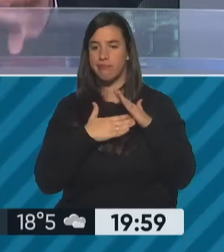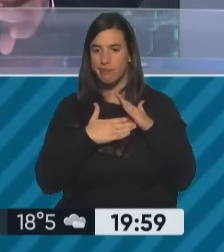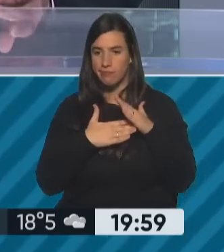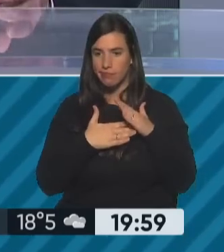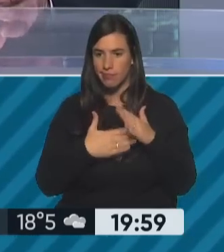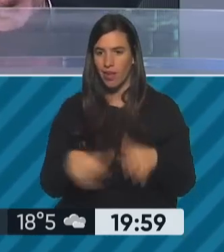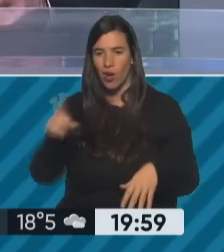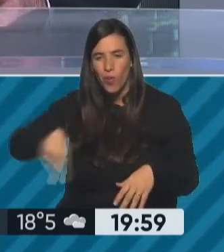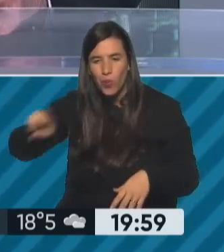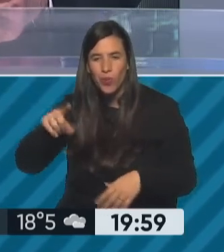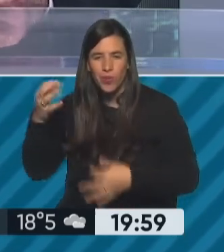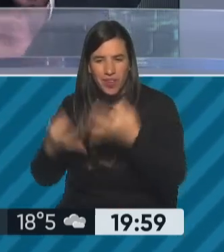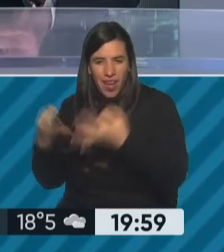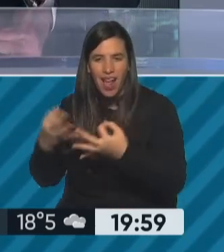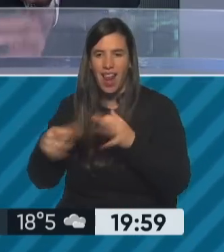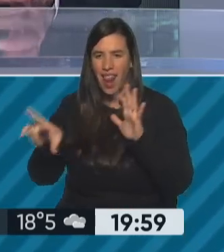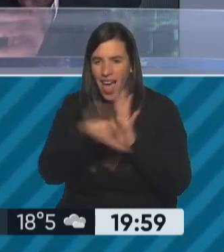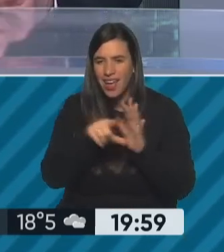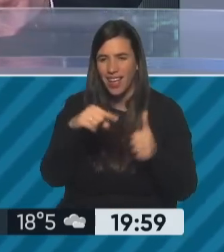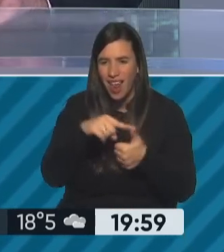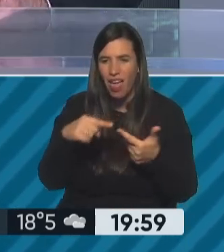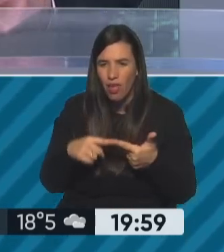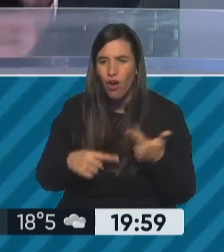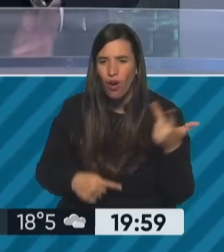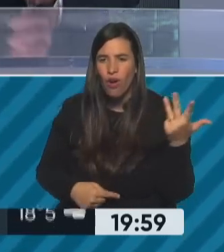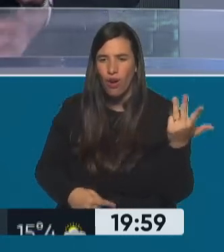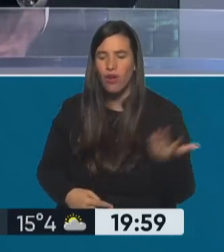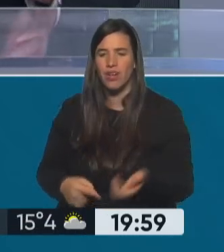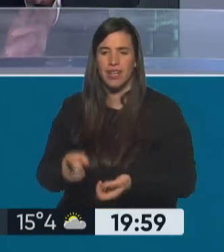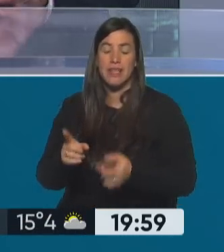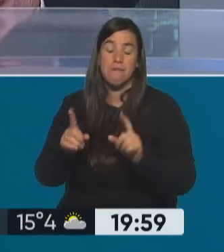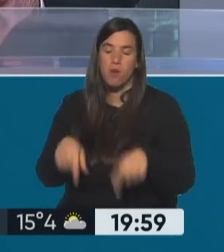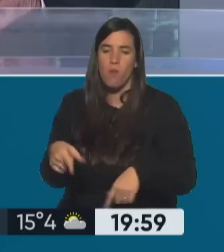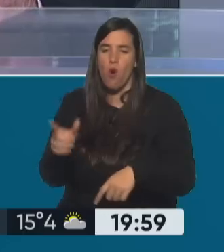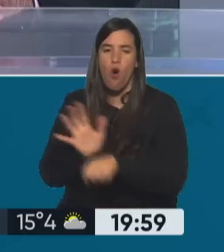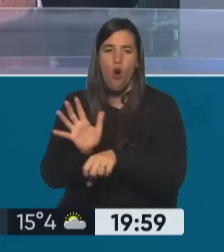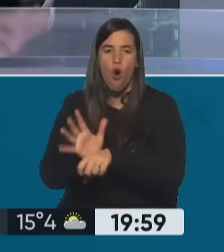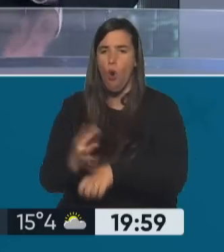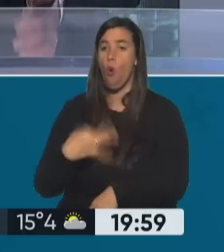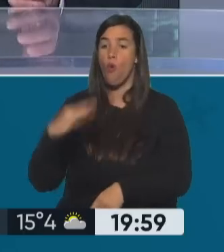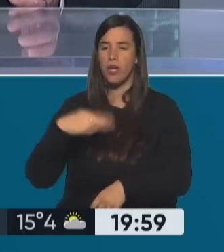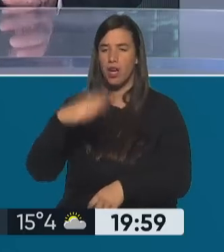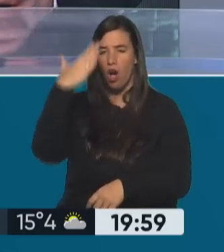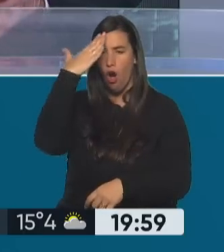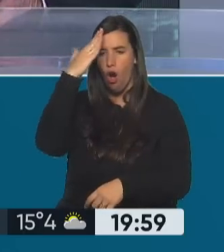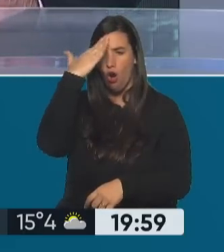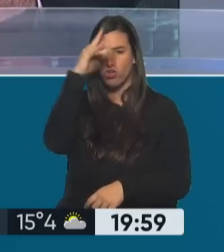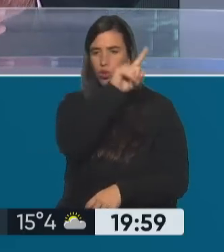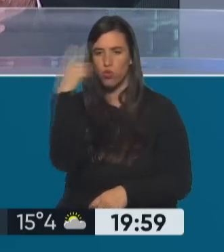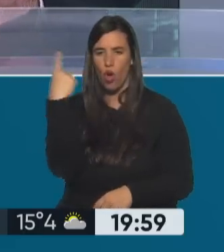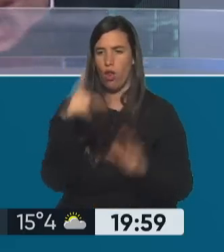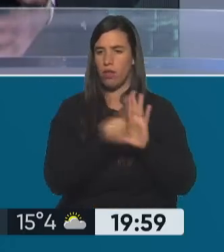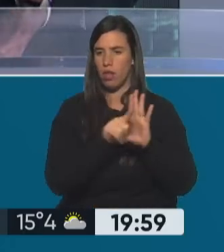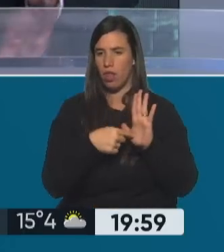de legislador en última instancia, de ser también intérpretes únicos de la Constitución y de las constituciones